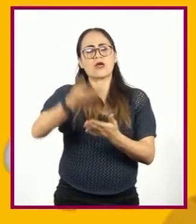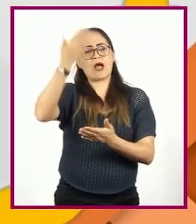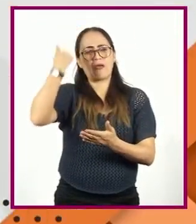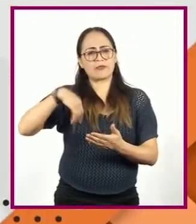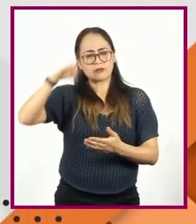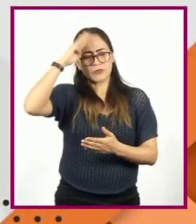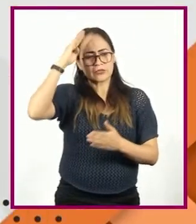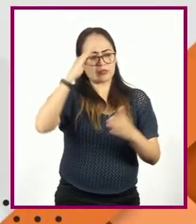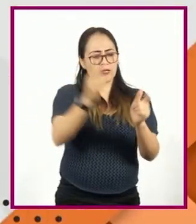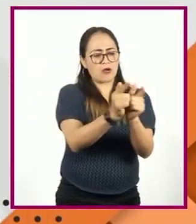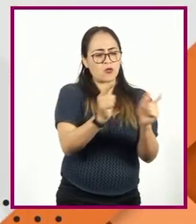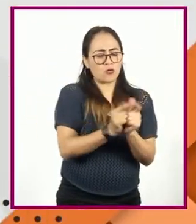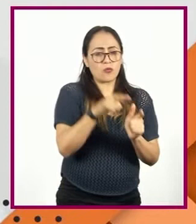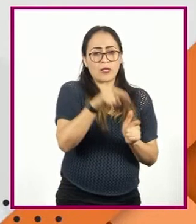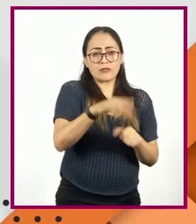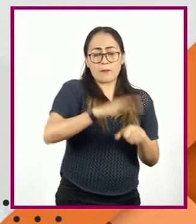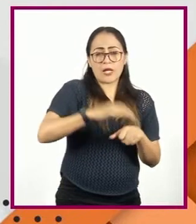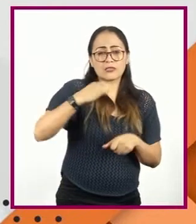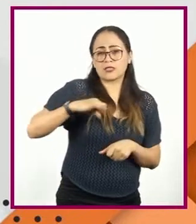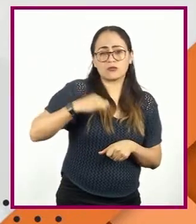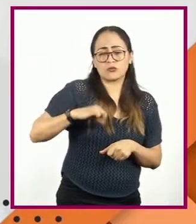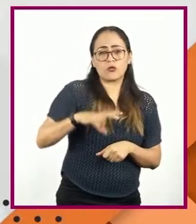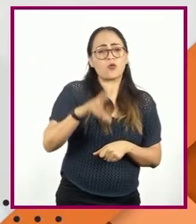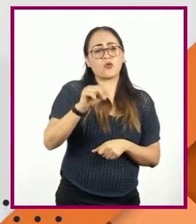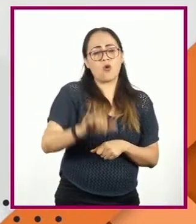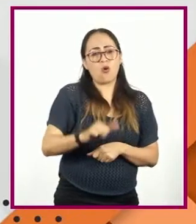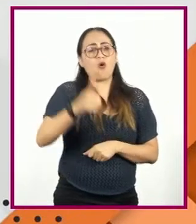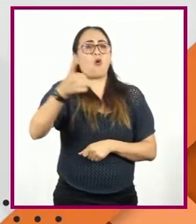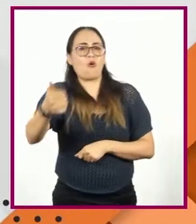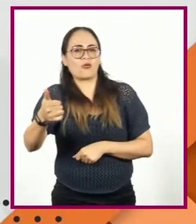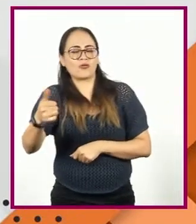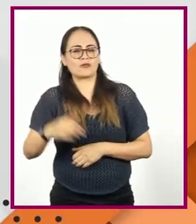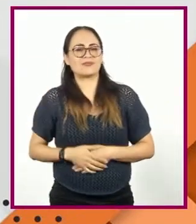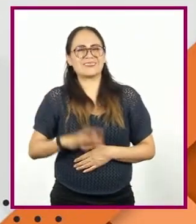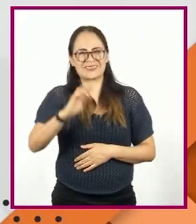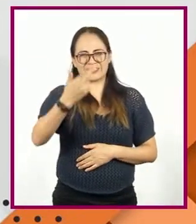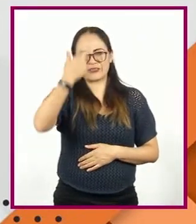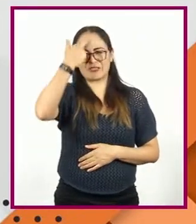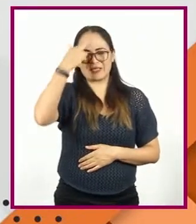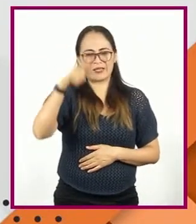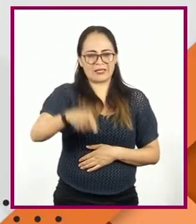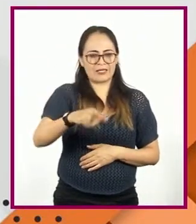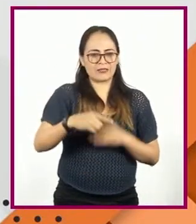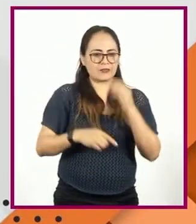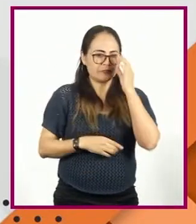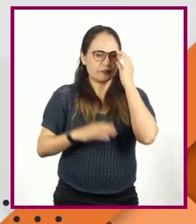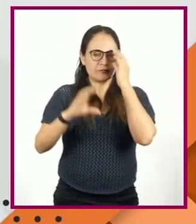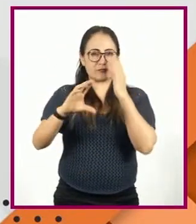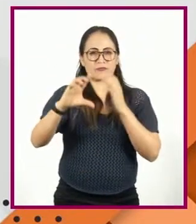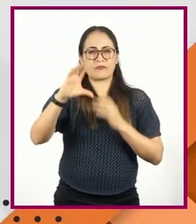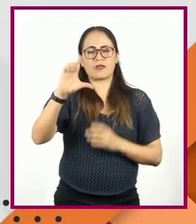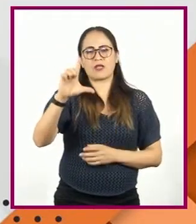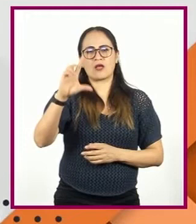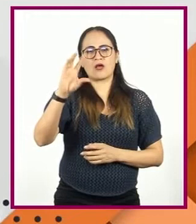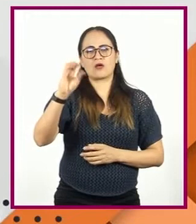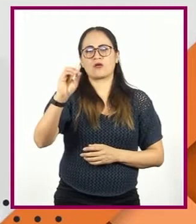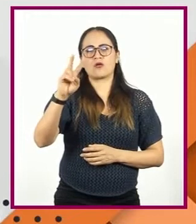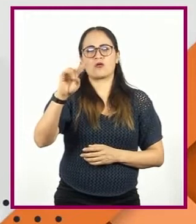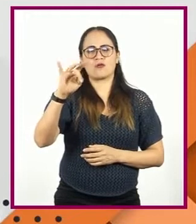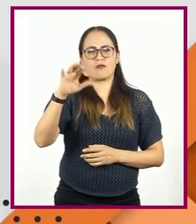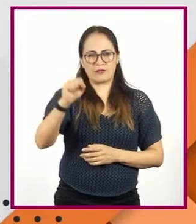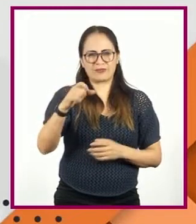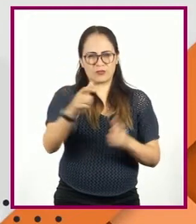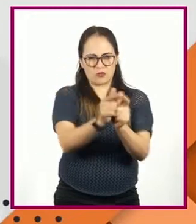América. Recordarán la cultura Clovis por las puntas de lanza talladas en piedra que se han